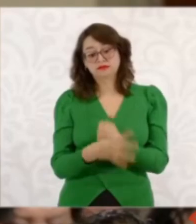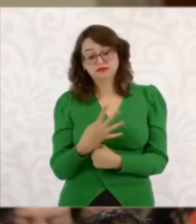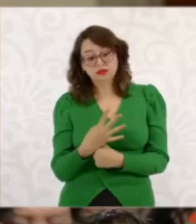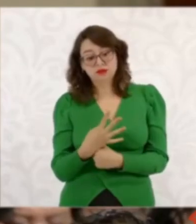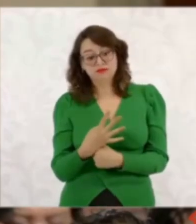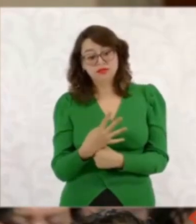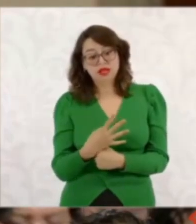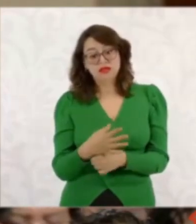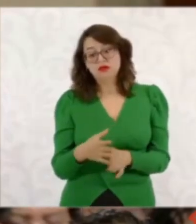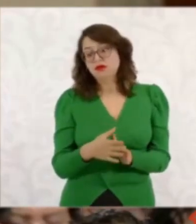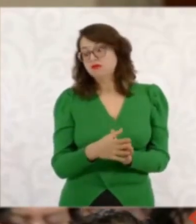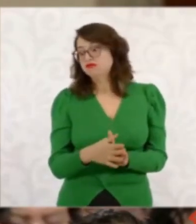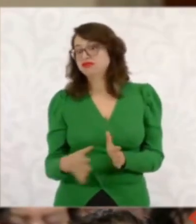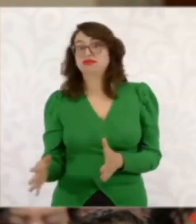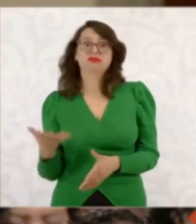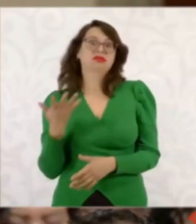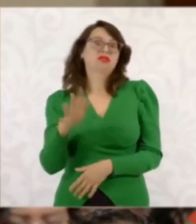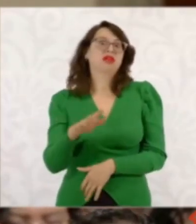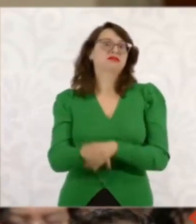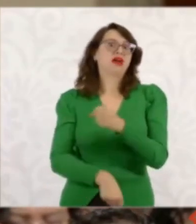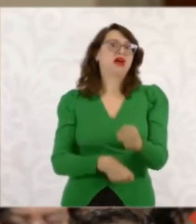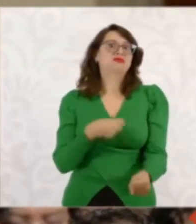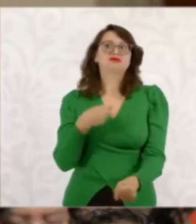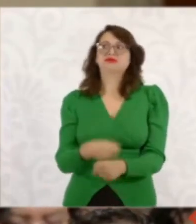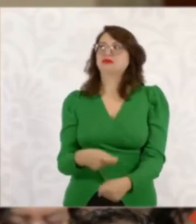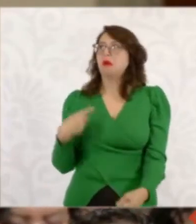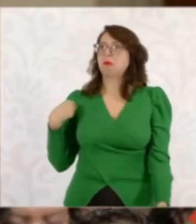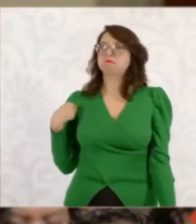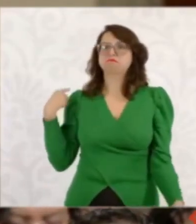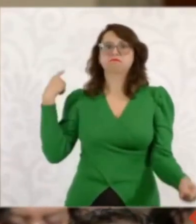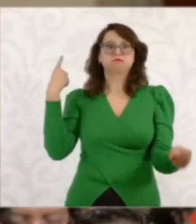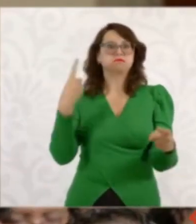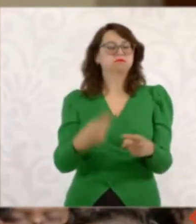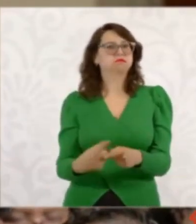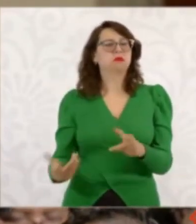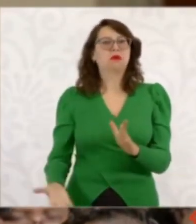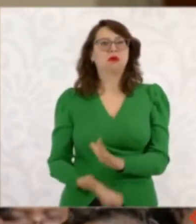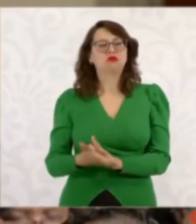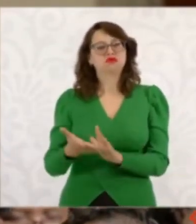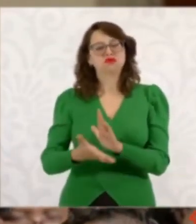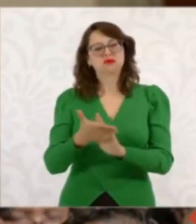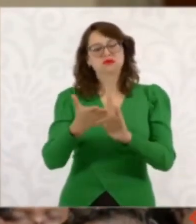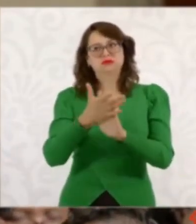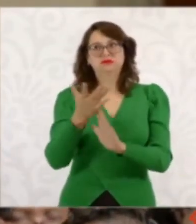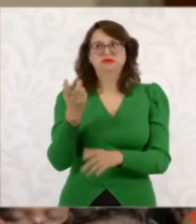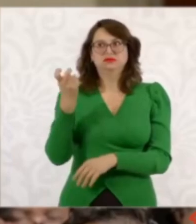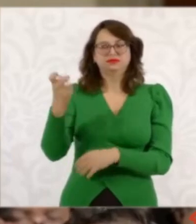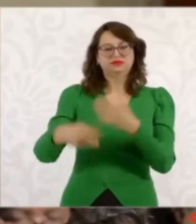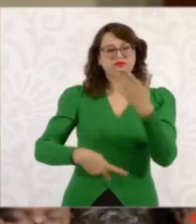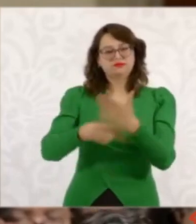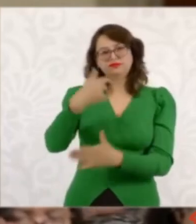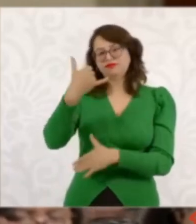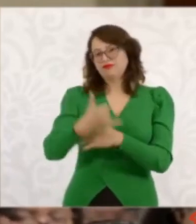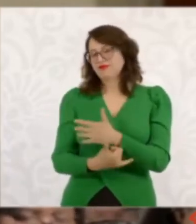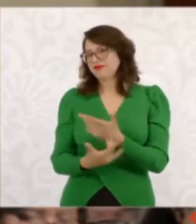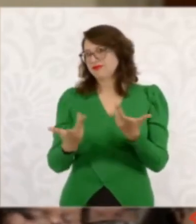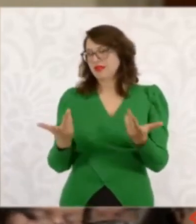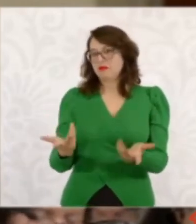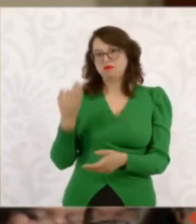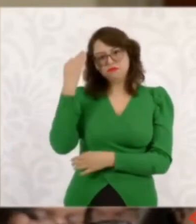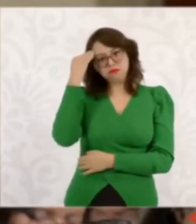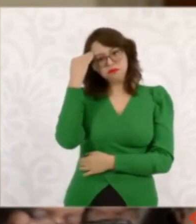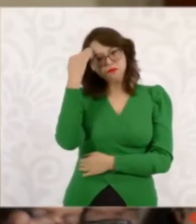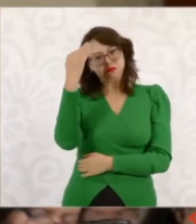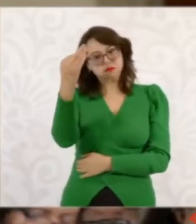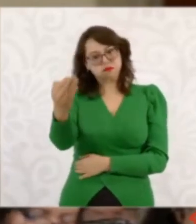una década desde que inició la construcción. Presidenta, ¿qué lección deja este proyecto sobre la manera en que se